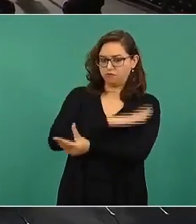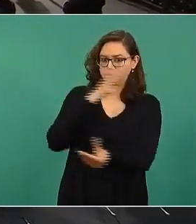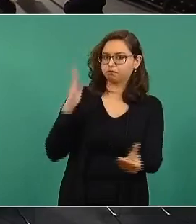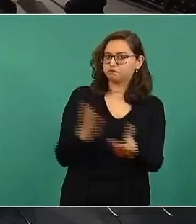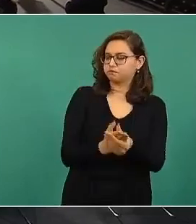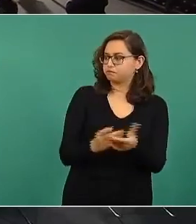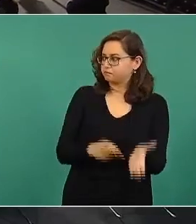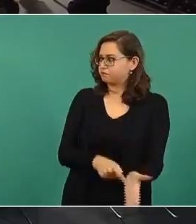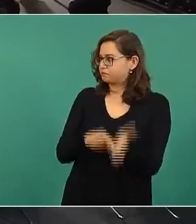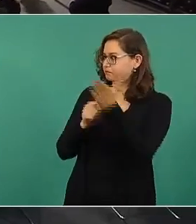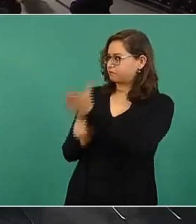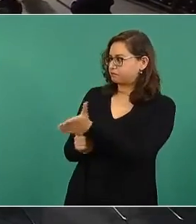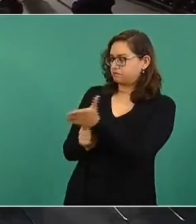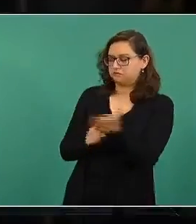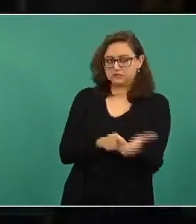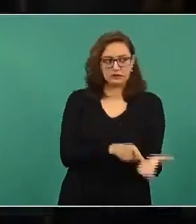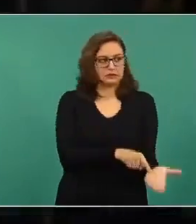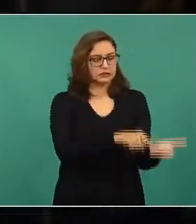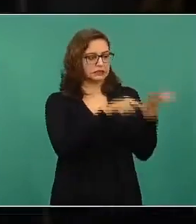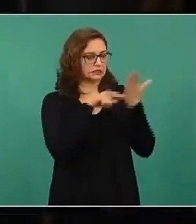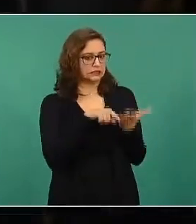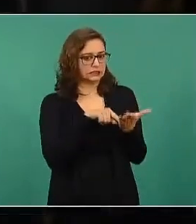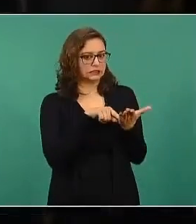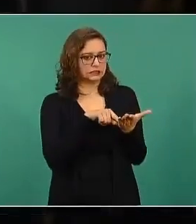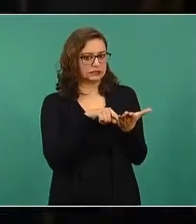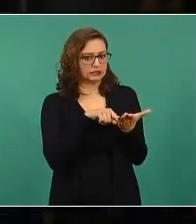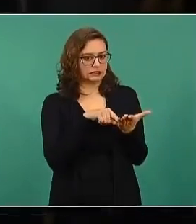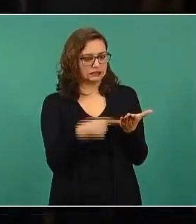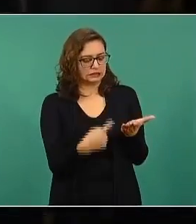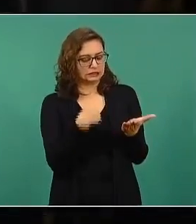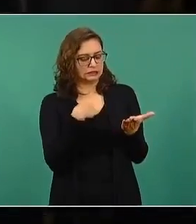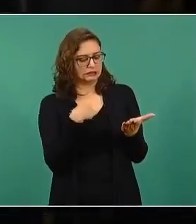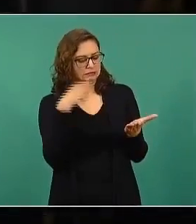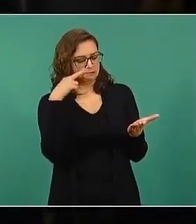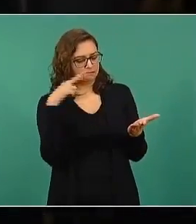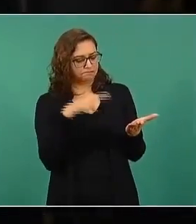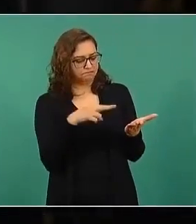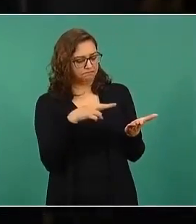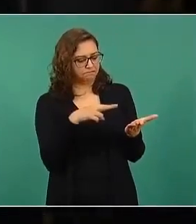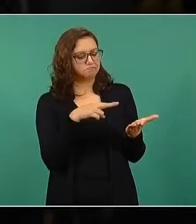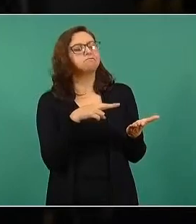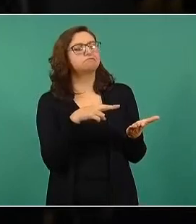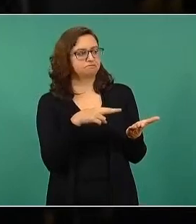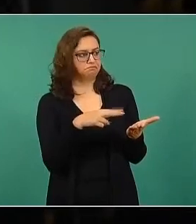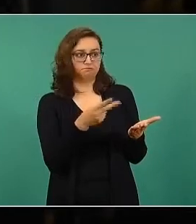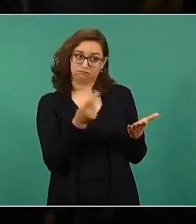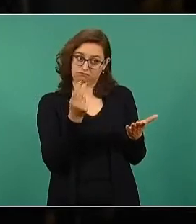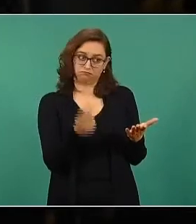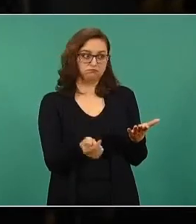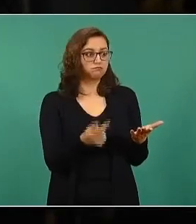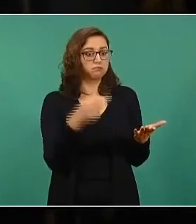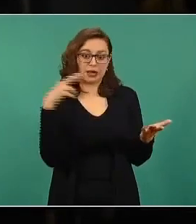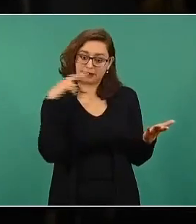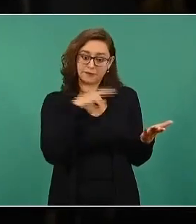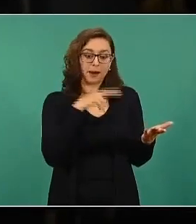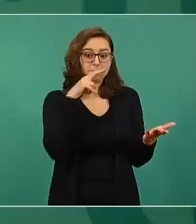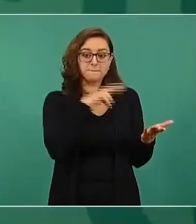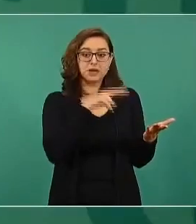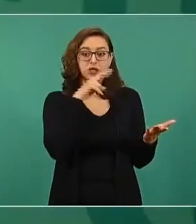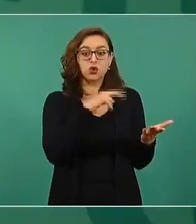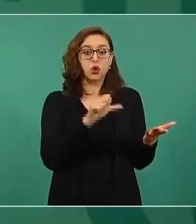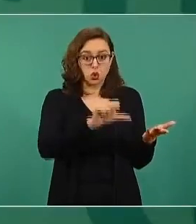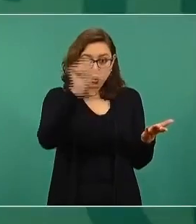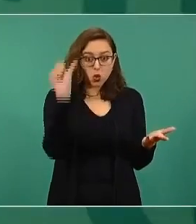Entonces, si Leti me presenta esto, lo que le digo es, de inmediato,